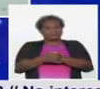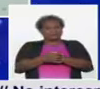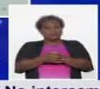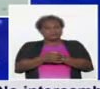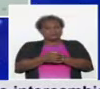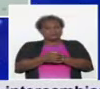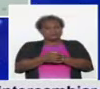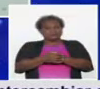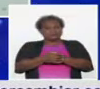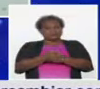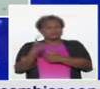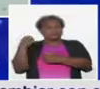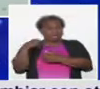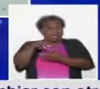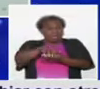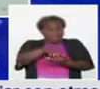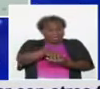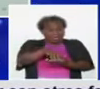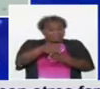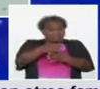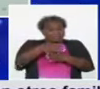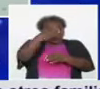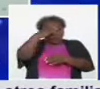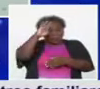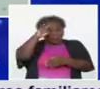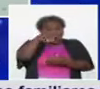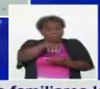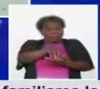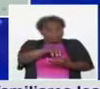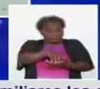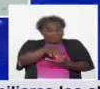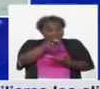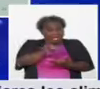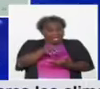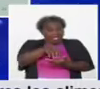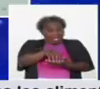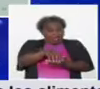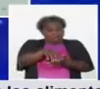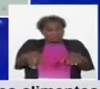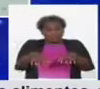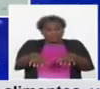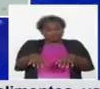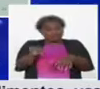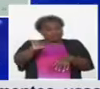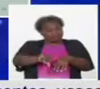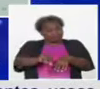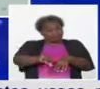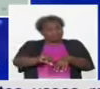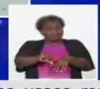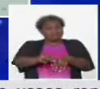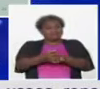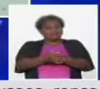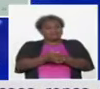Un evento que le está aportando bastante en la ciudad de Santiago de Cuba, que él tiene en el día de